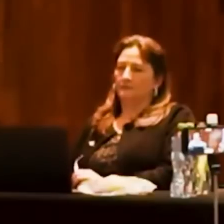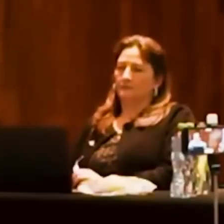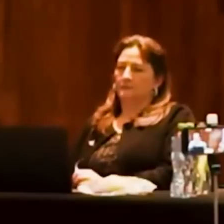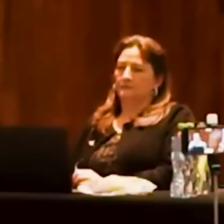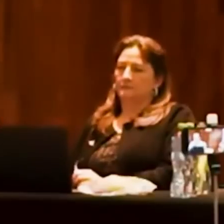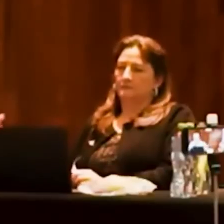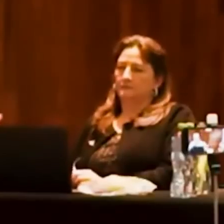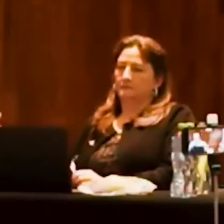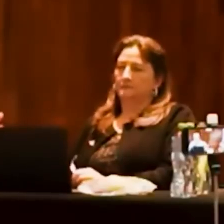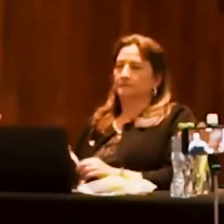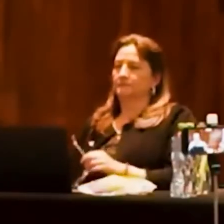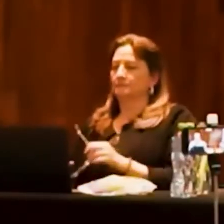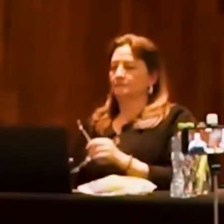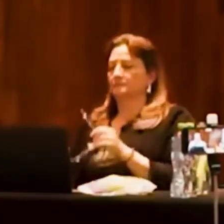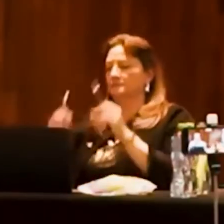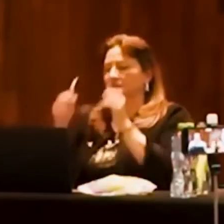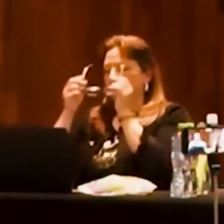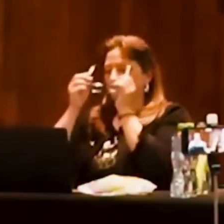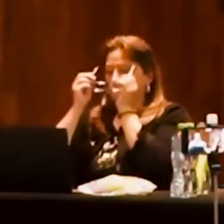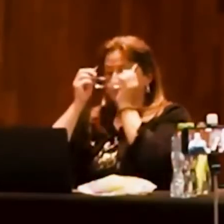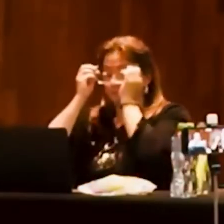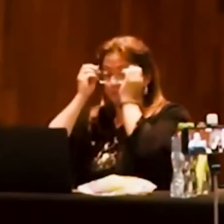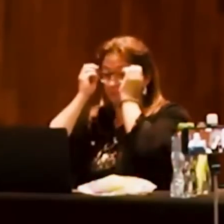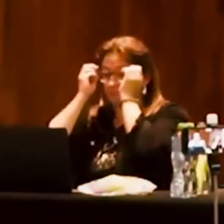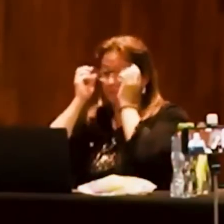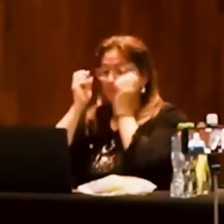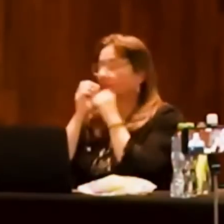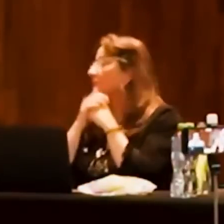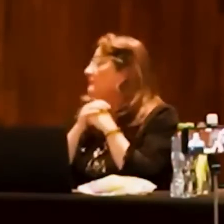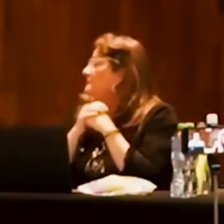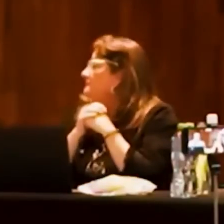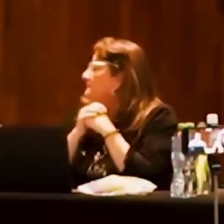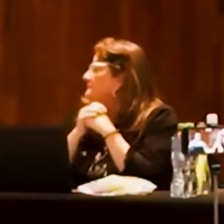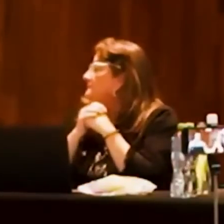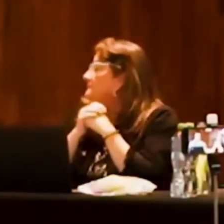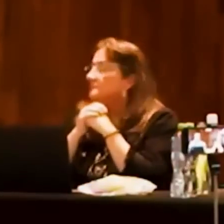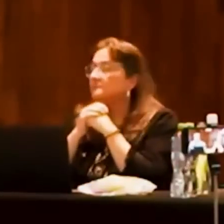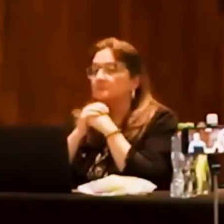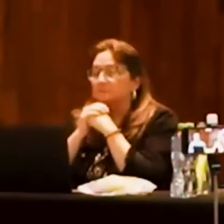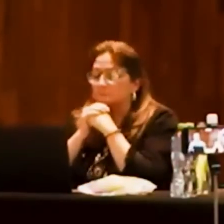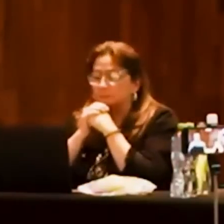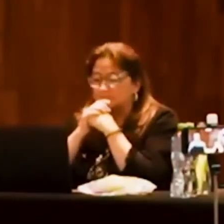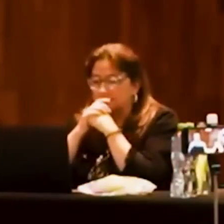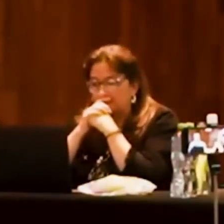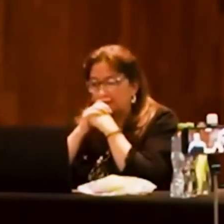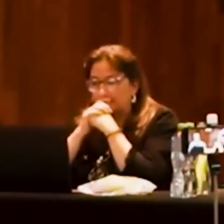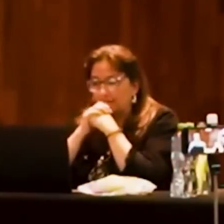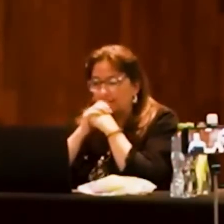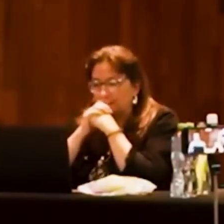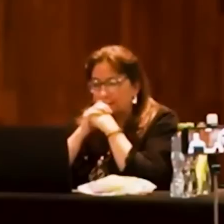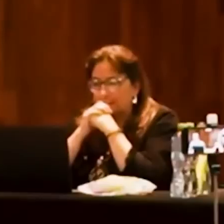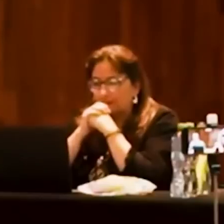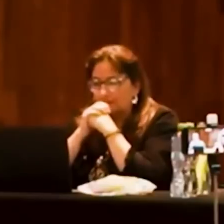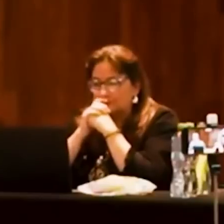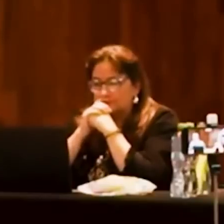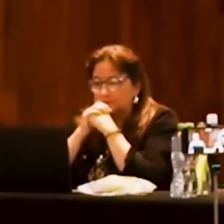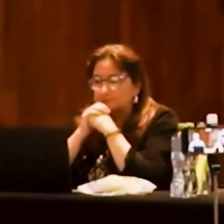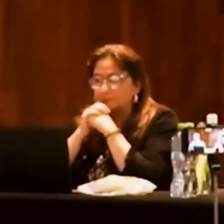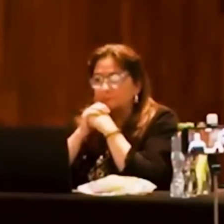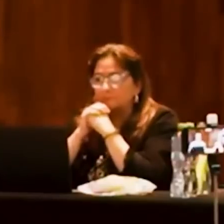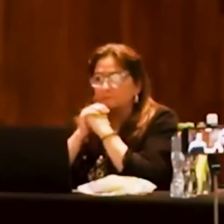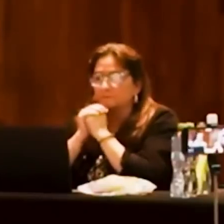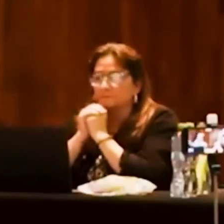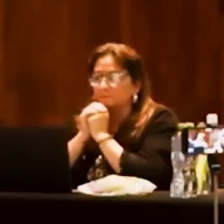Entonces eso es parte de lo que se tiene que decir qué pasó con toda esa información Qué pasó con la participación en torturas Qué pasó con otra información